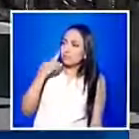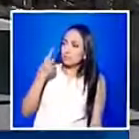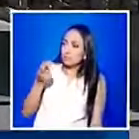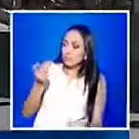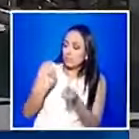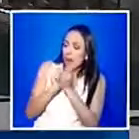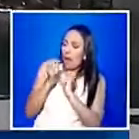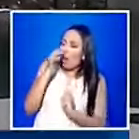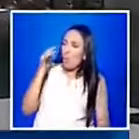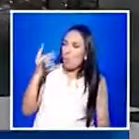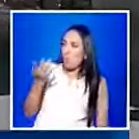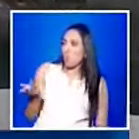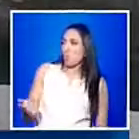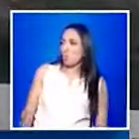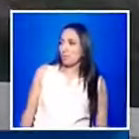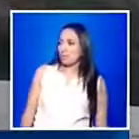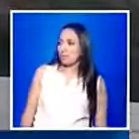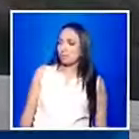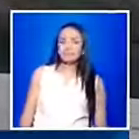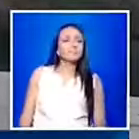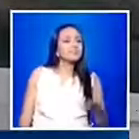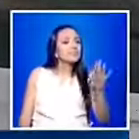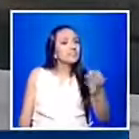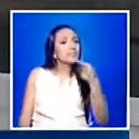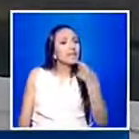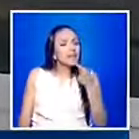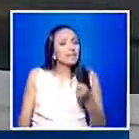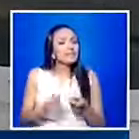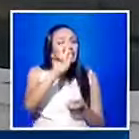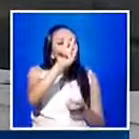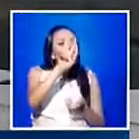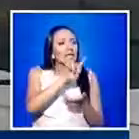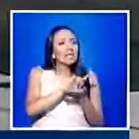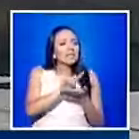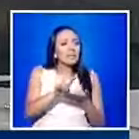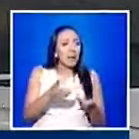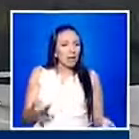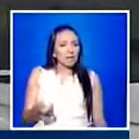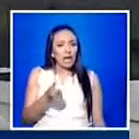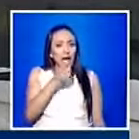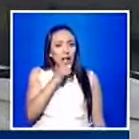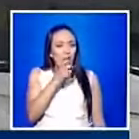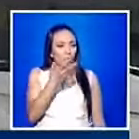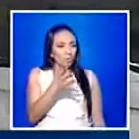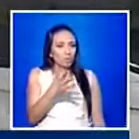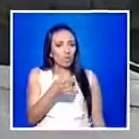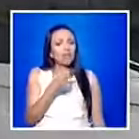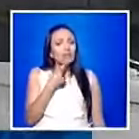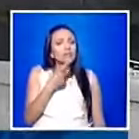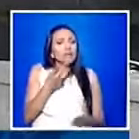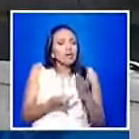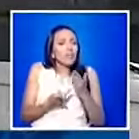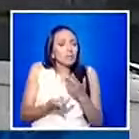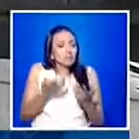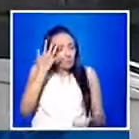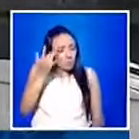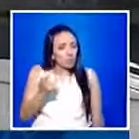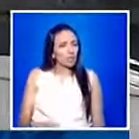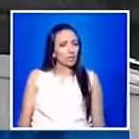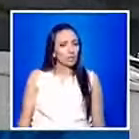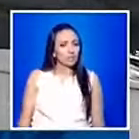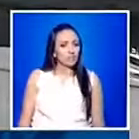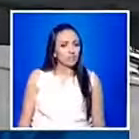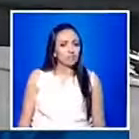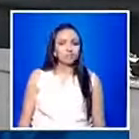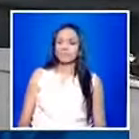Mi vecino Miguel, muy buenos días. Tres semanas sin que les doten de agua potable. ¿Qué está ocurriendo acá? Buenos días, señorita.